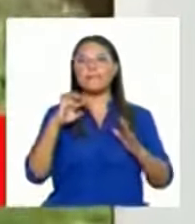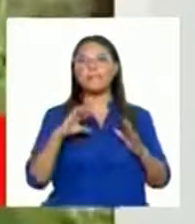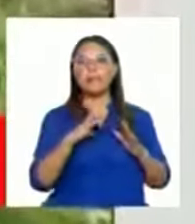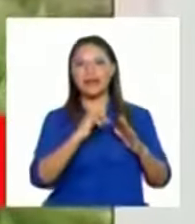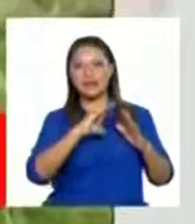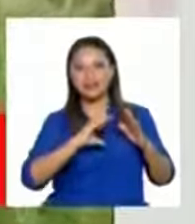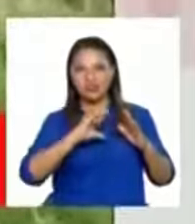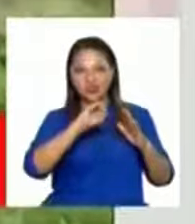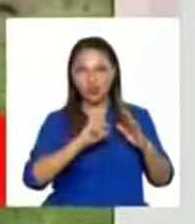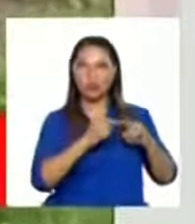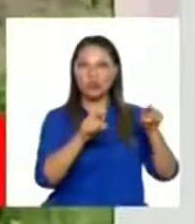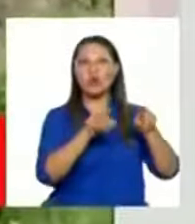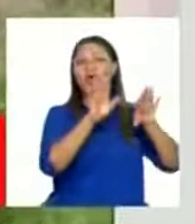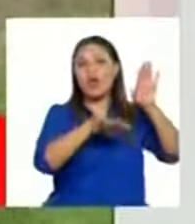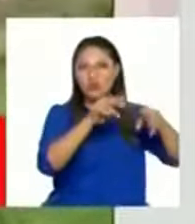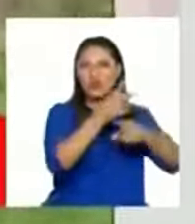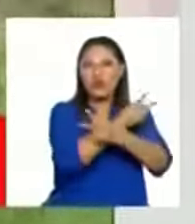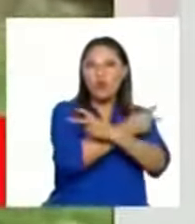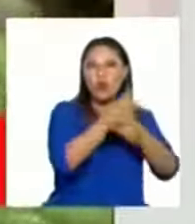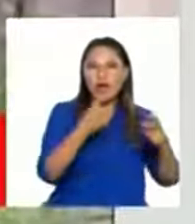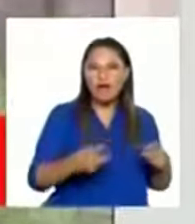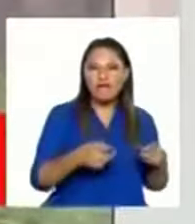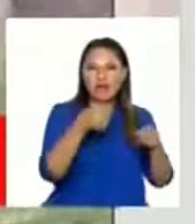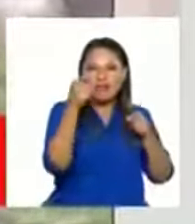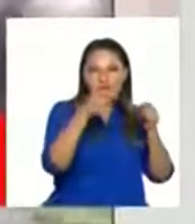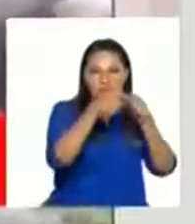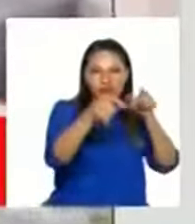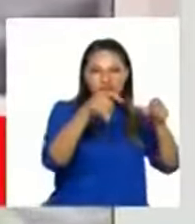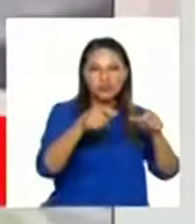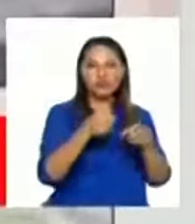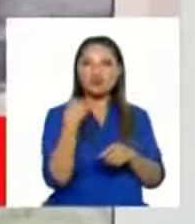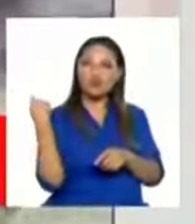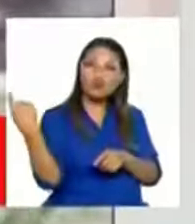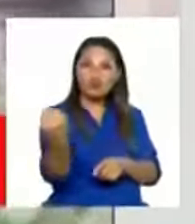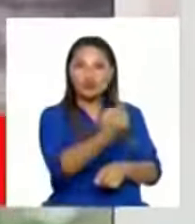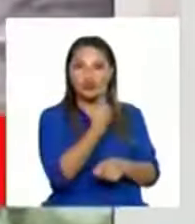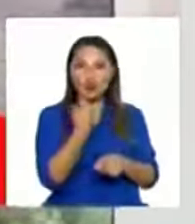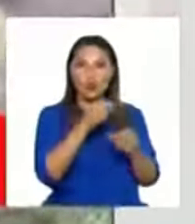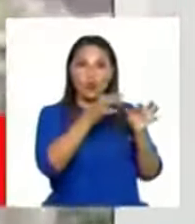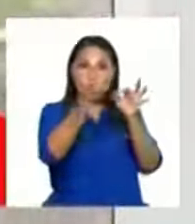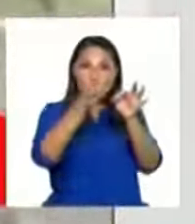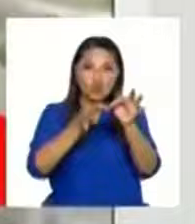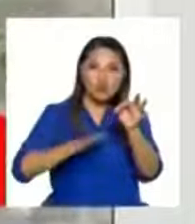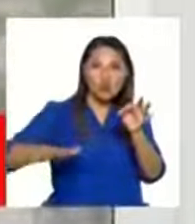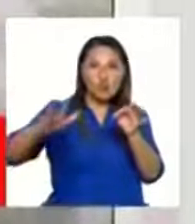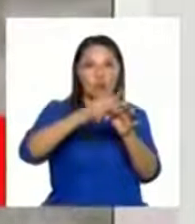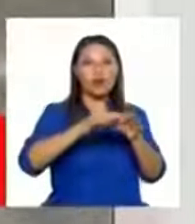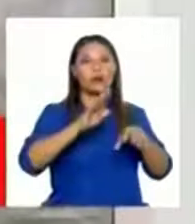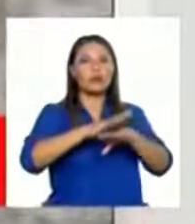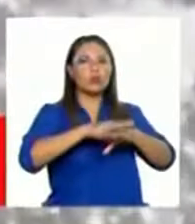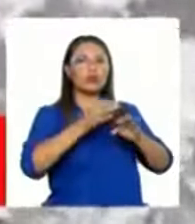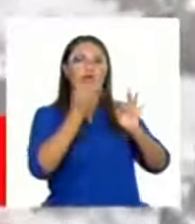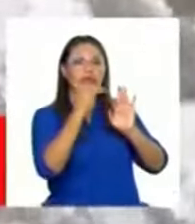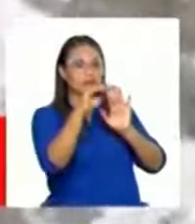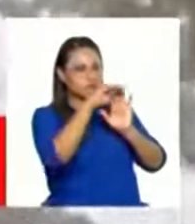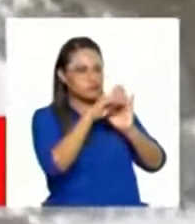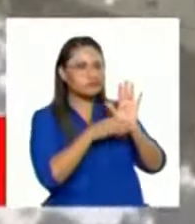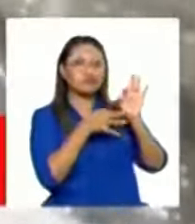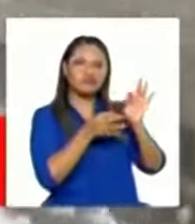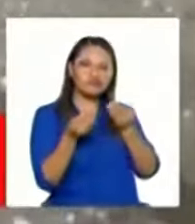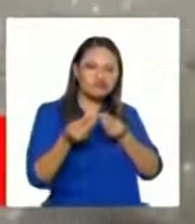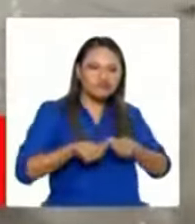Huancavelica. La finalidad en todos estos casos es continuar con la ejecución de medidas y acciones de